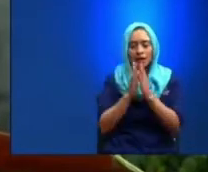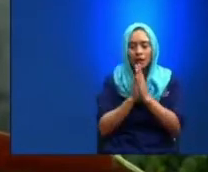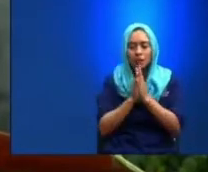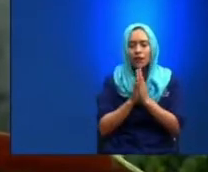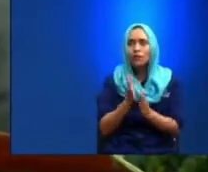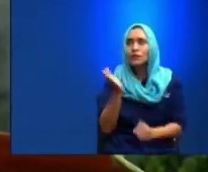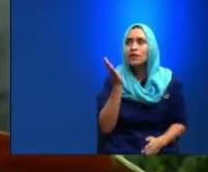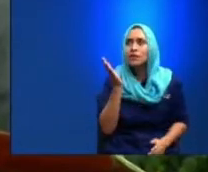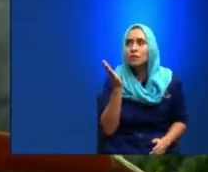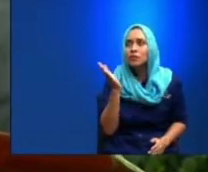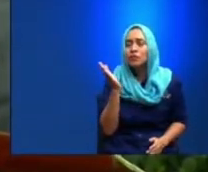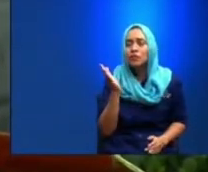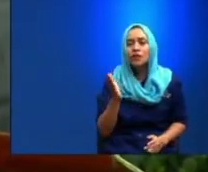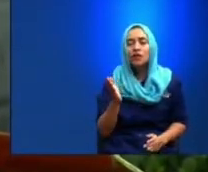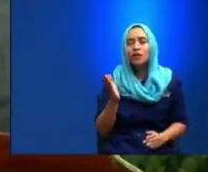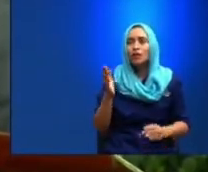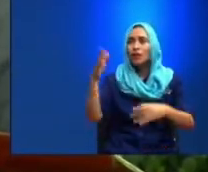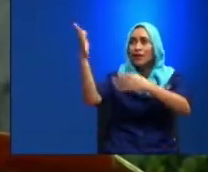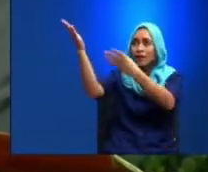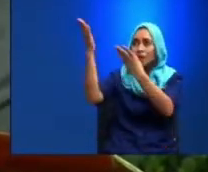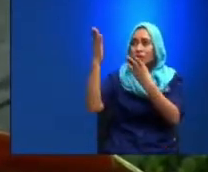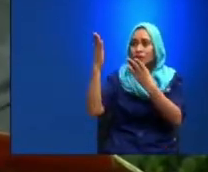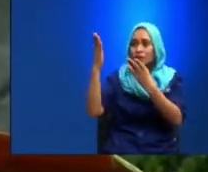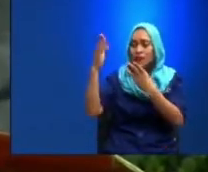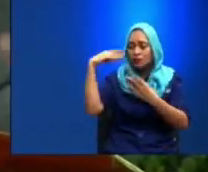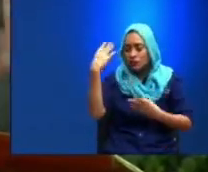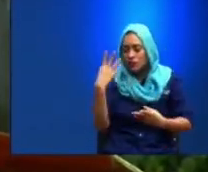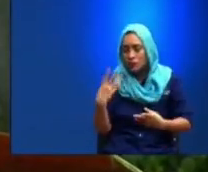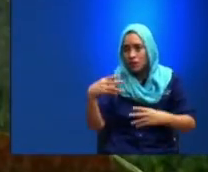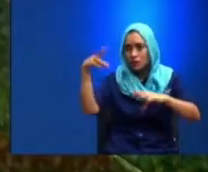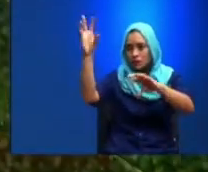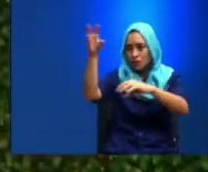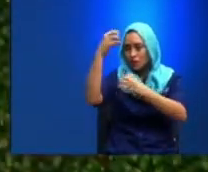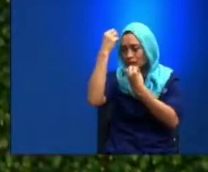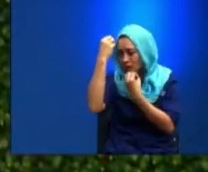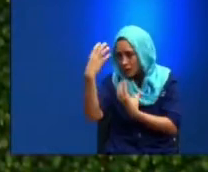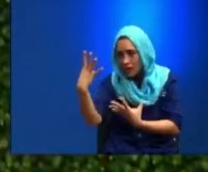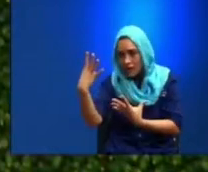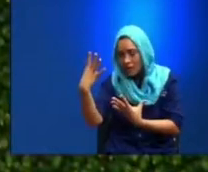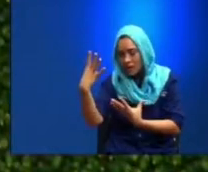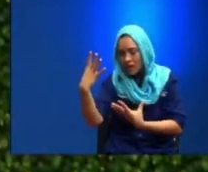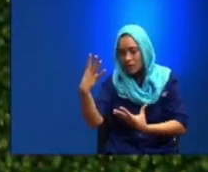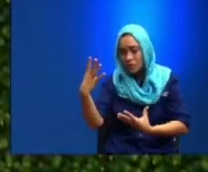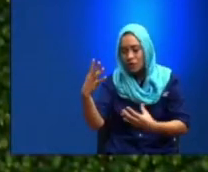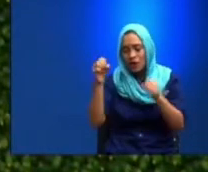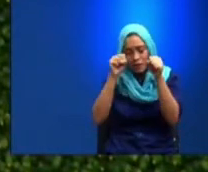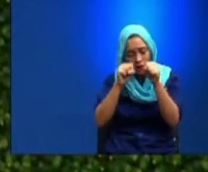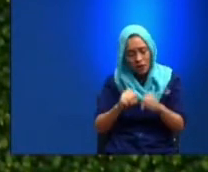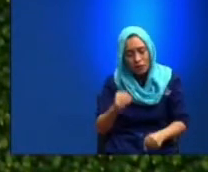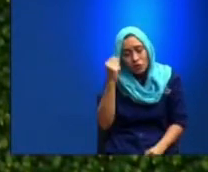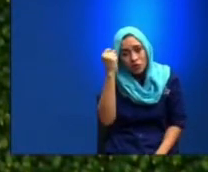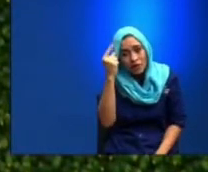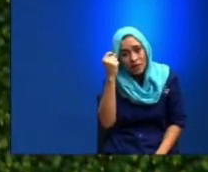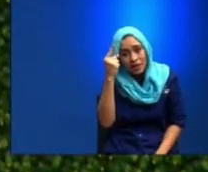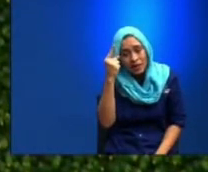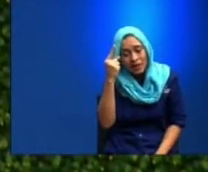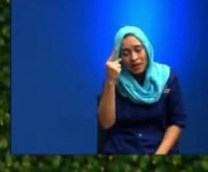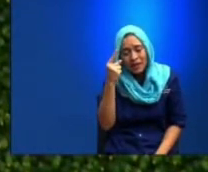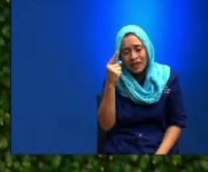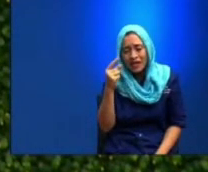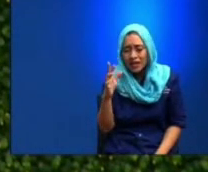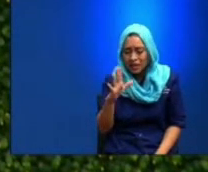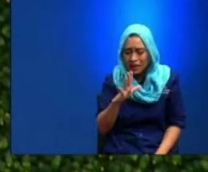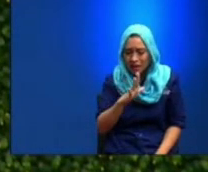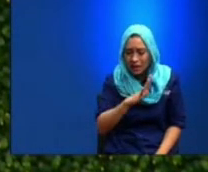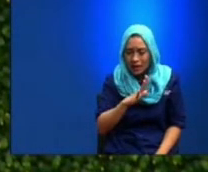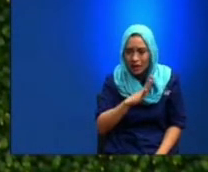espíritu de revelación sobre cada uno de nosotros que podamos asimilar comprender que tengamos el rema